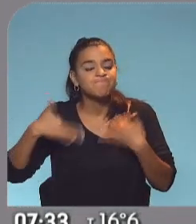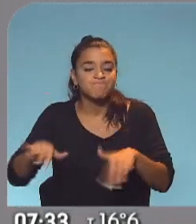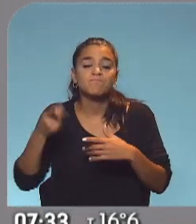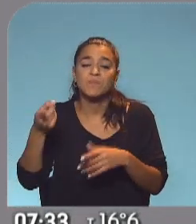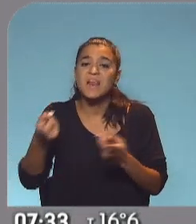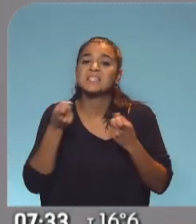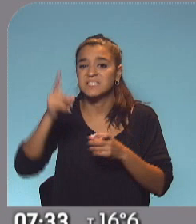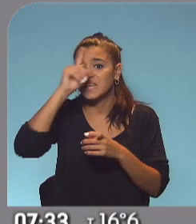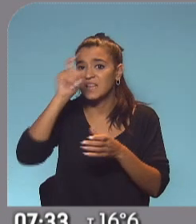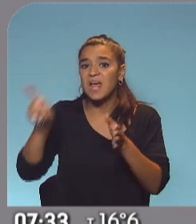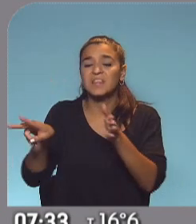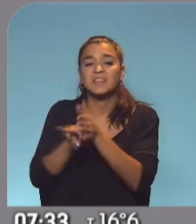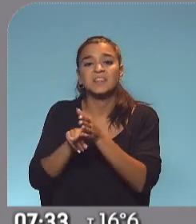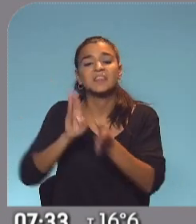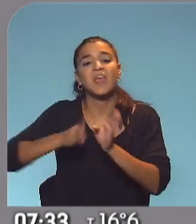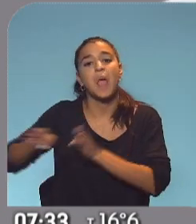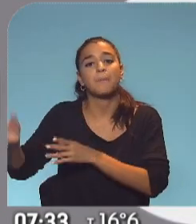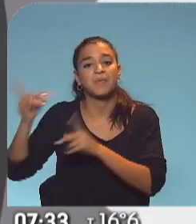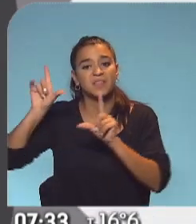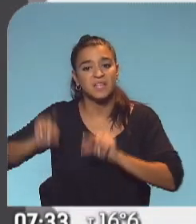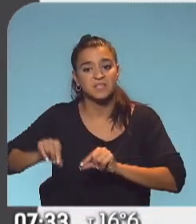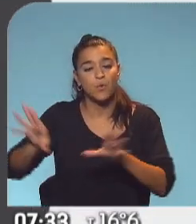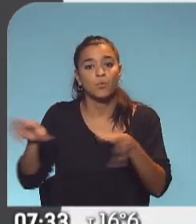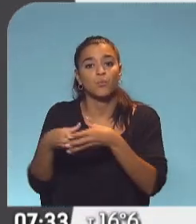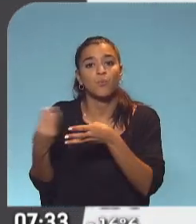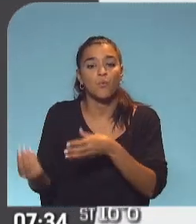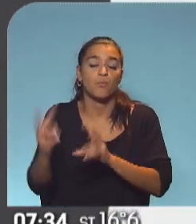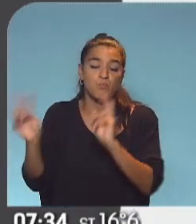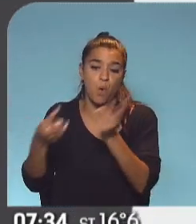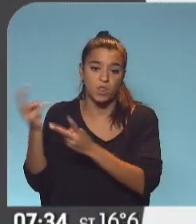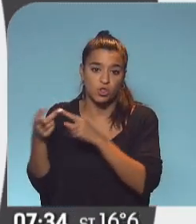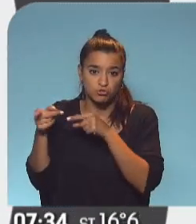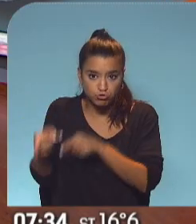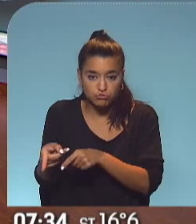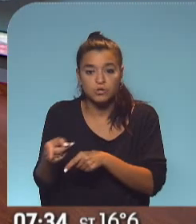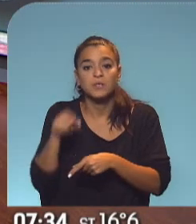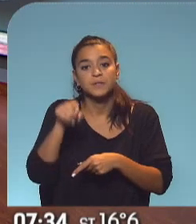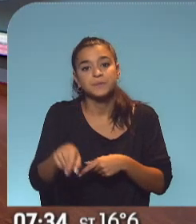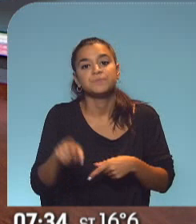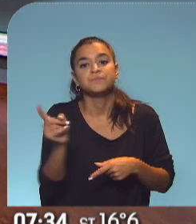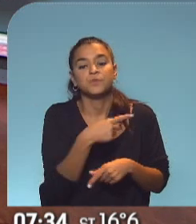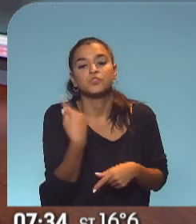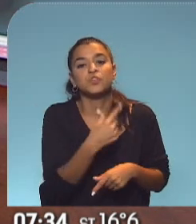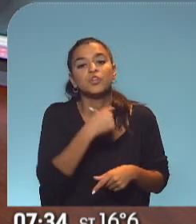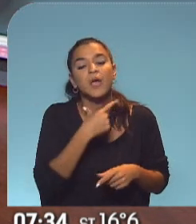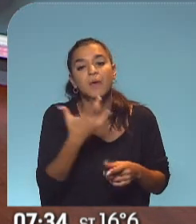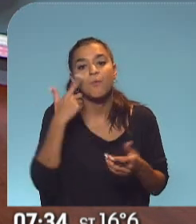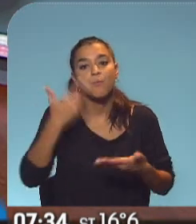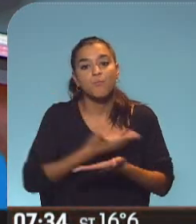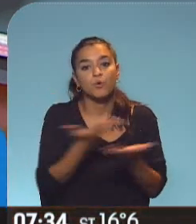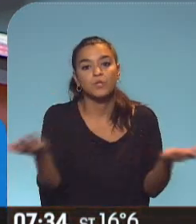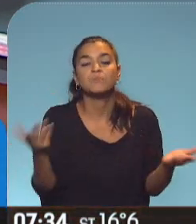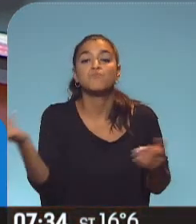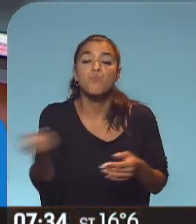terapia intensiva, de los cuales dentro de ese grupo existen los fallecidos. O sea, aquí claramente lo que nosotros queremos expresar es que es